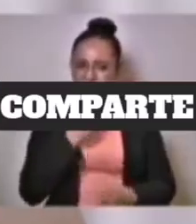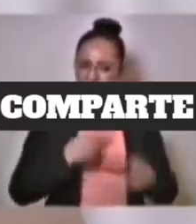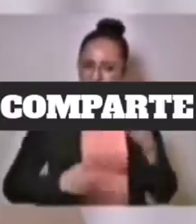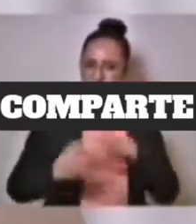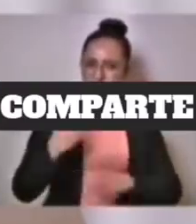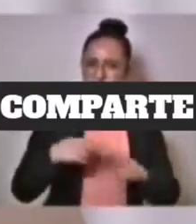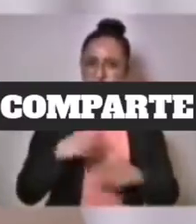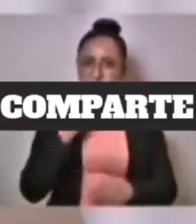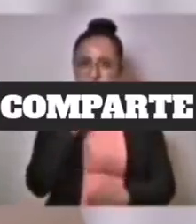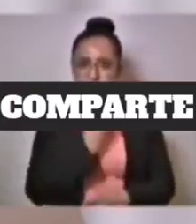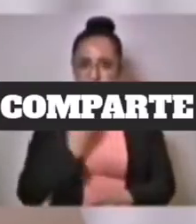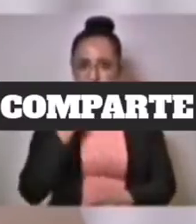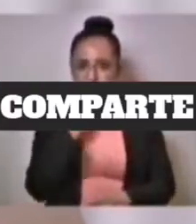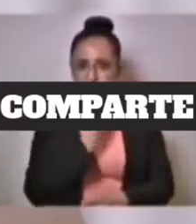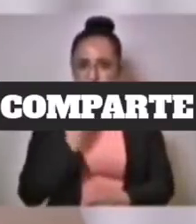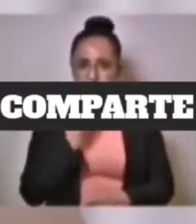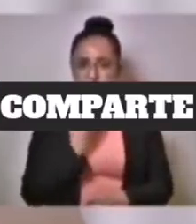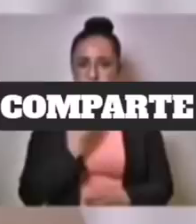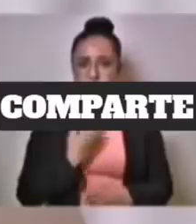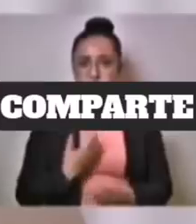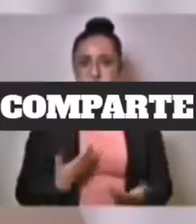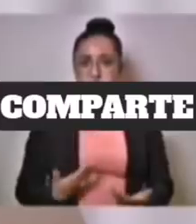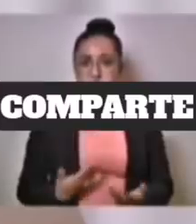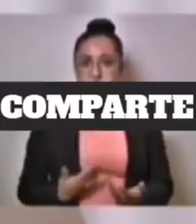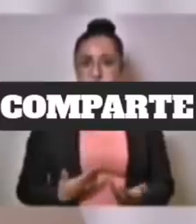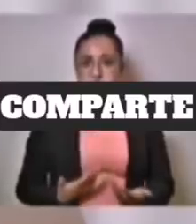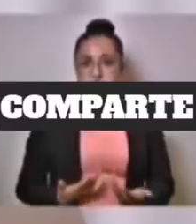jóvenes, regresen en junio.